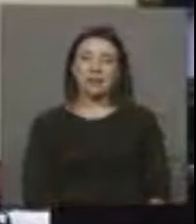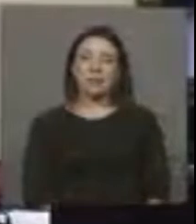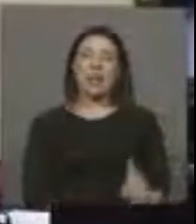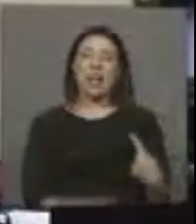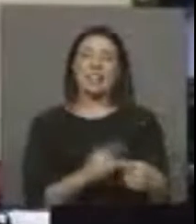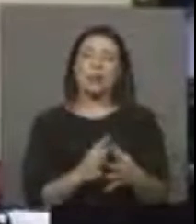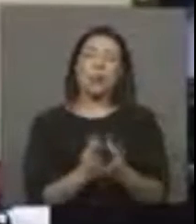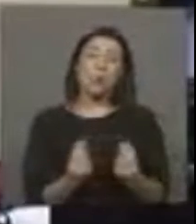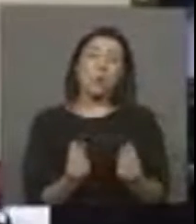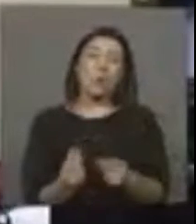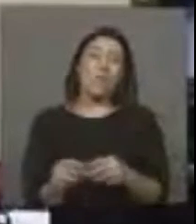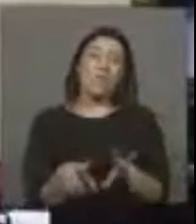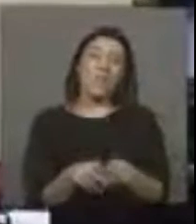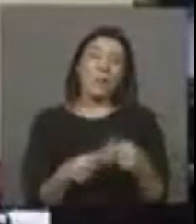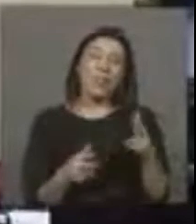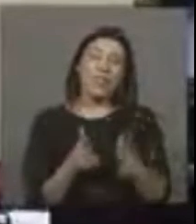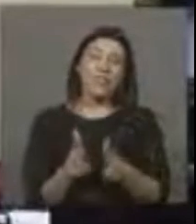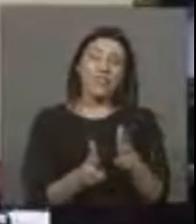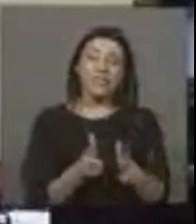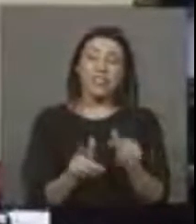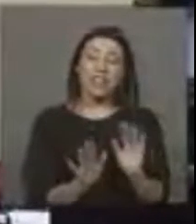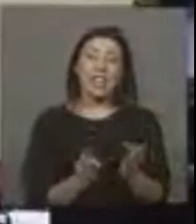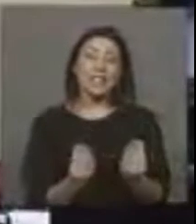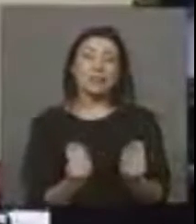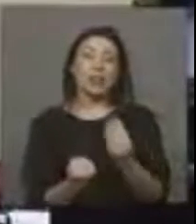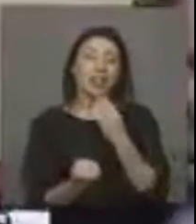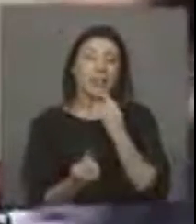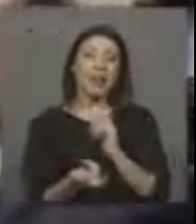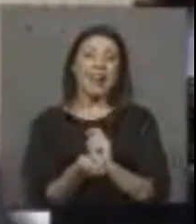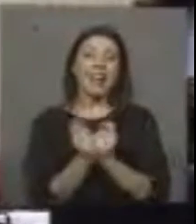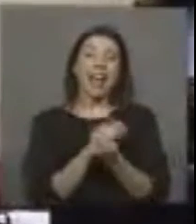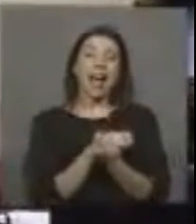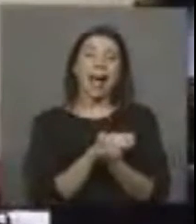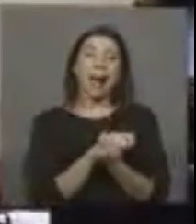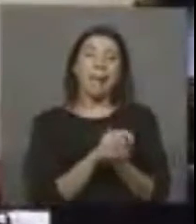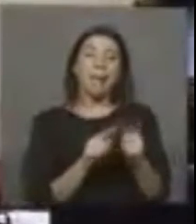muchas familias de ferroviarios que hoy día están esperando que también se transforme